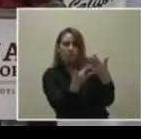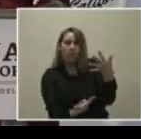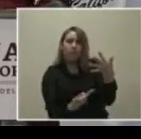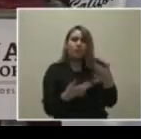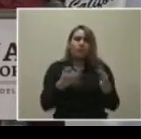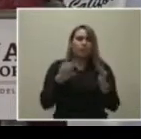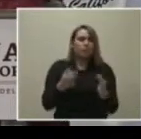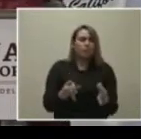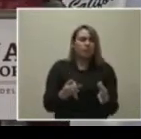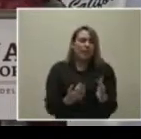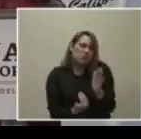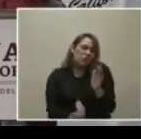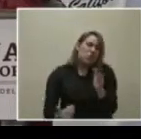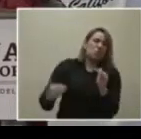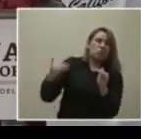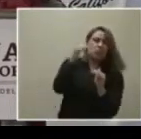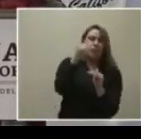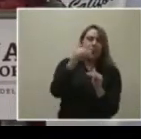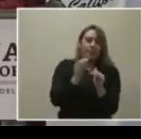fue implementado.